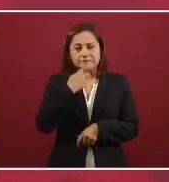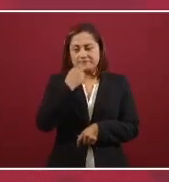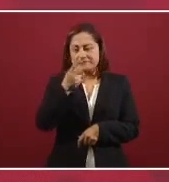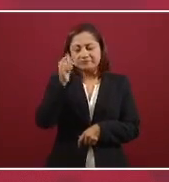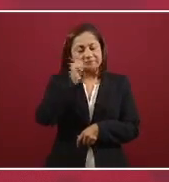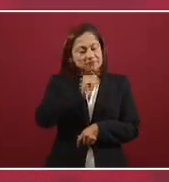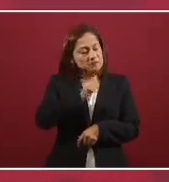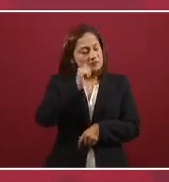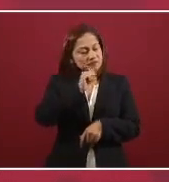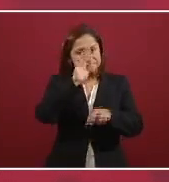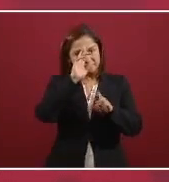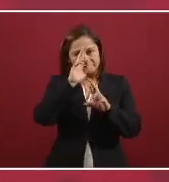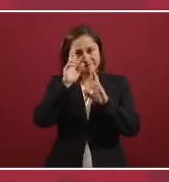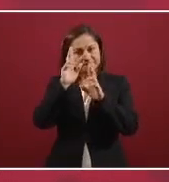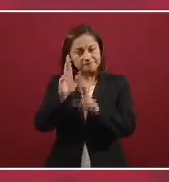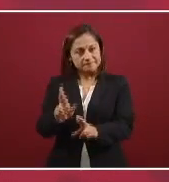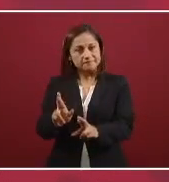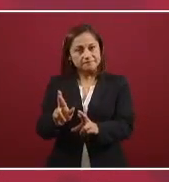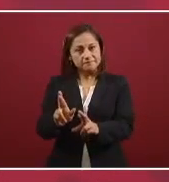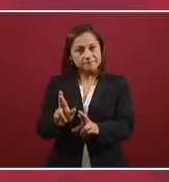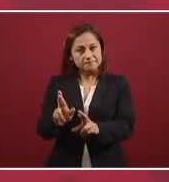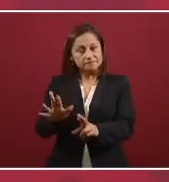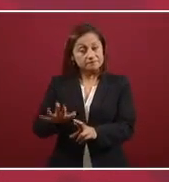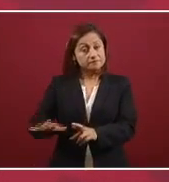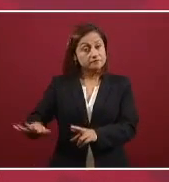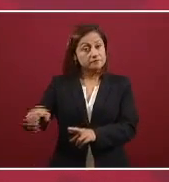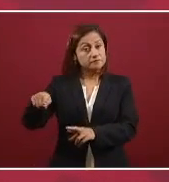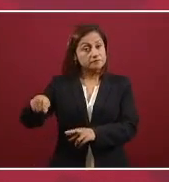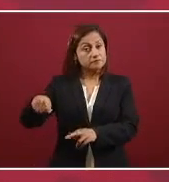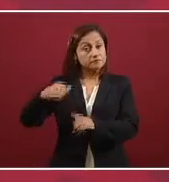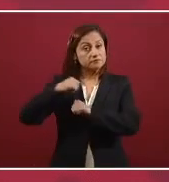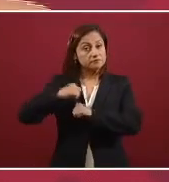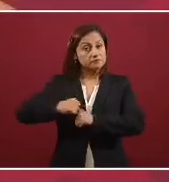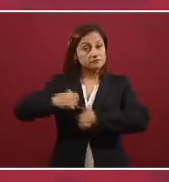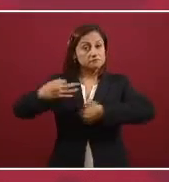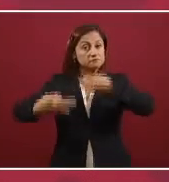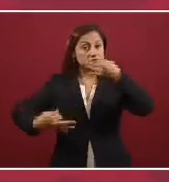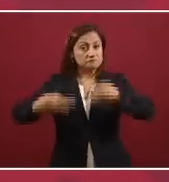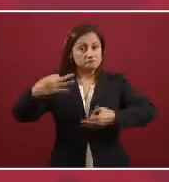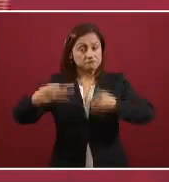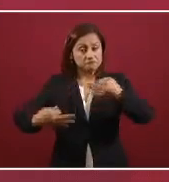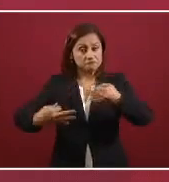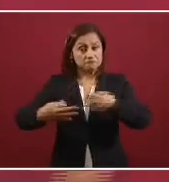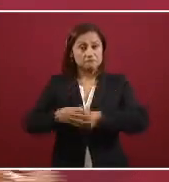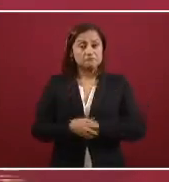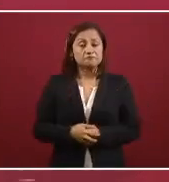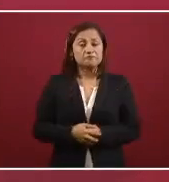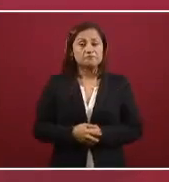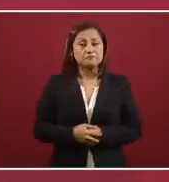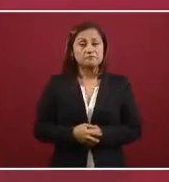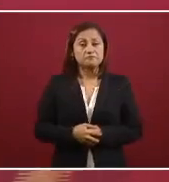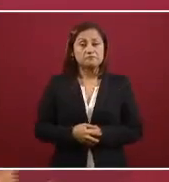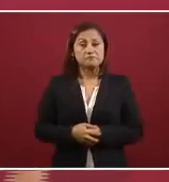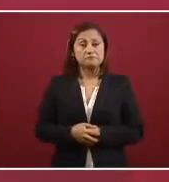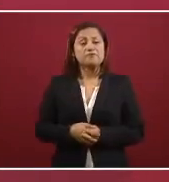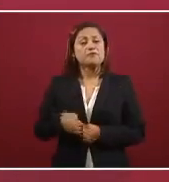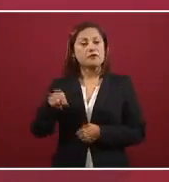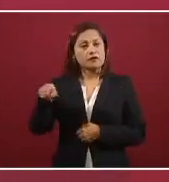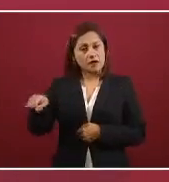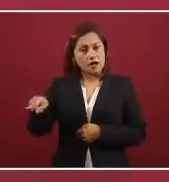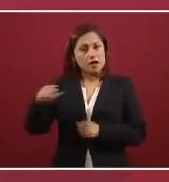respetar al Poder Judicial, que es en este caso el encargado del